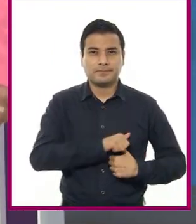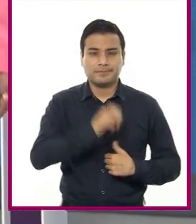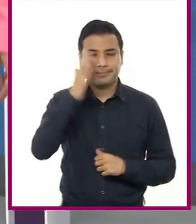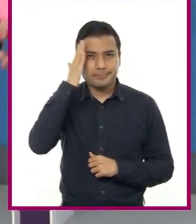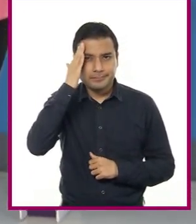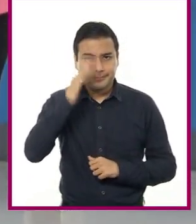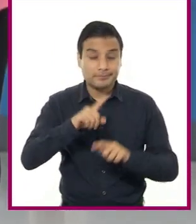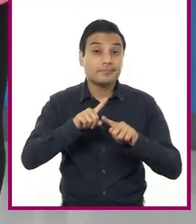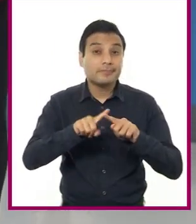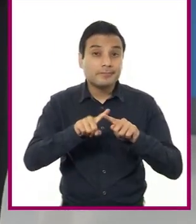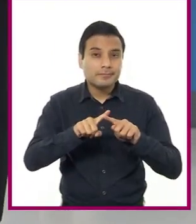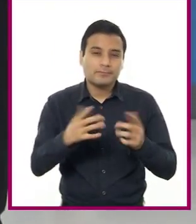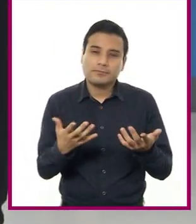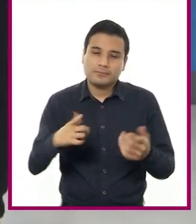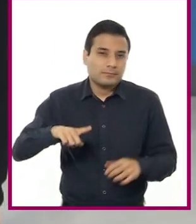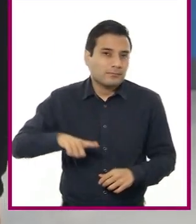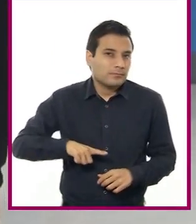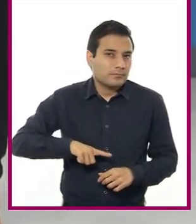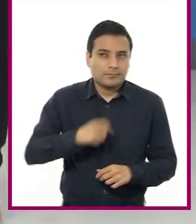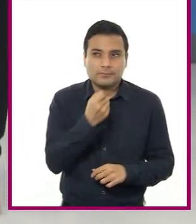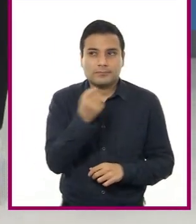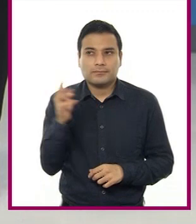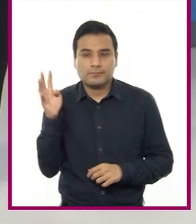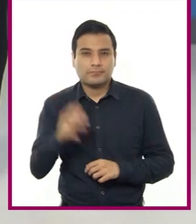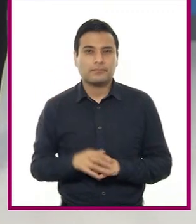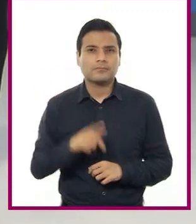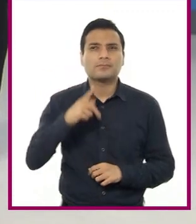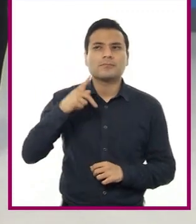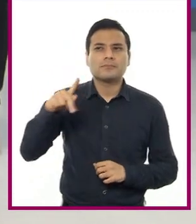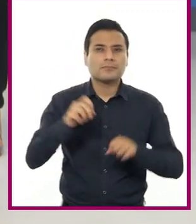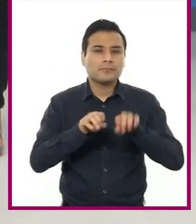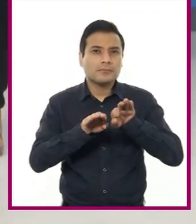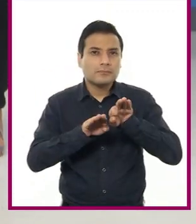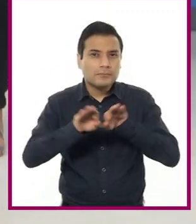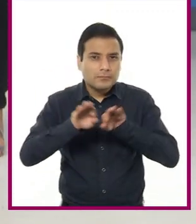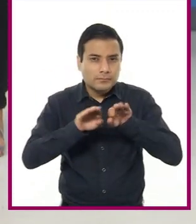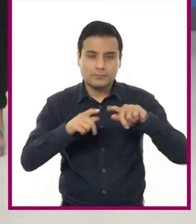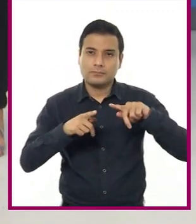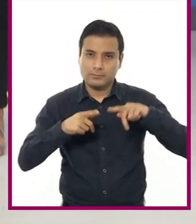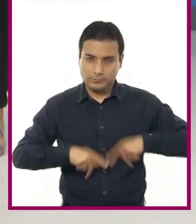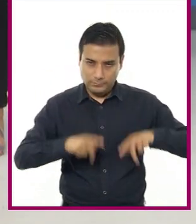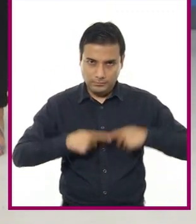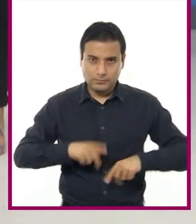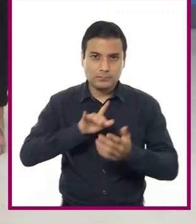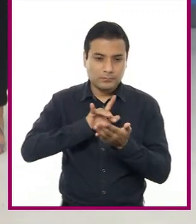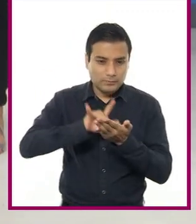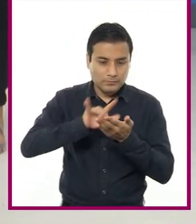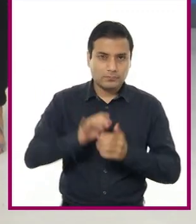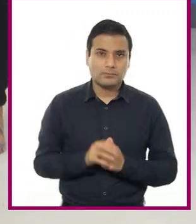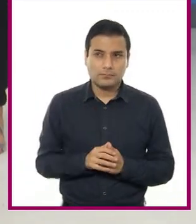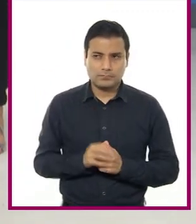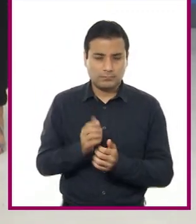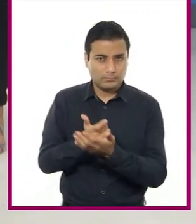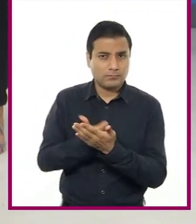servidores públicos, cuya tarea es generar el bienestar a la sociedad y reciben un salario por su